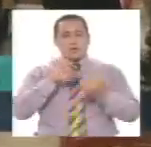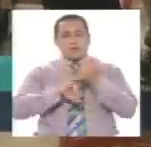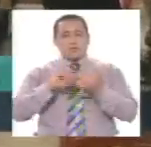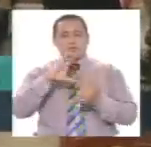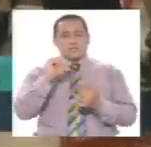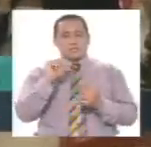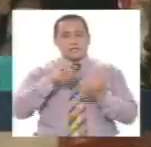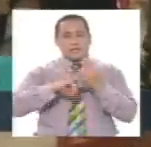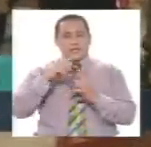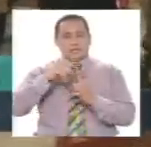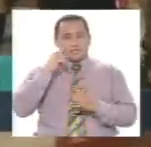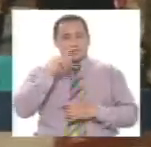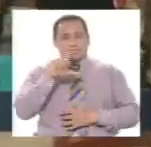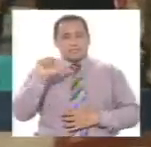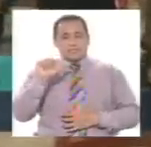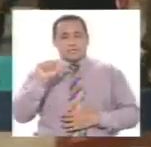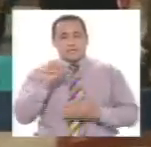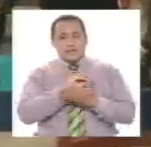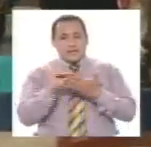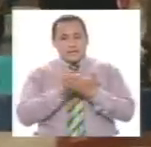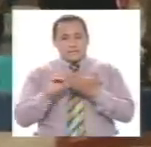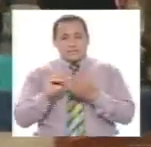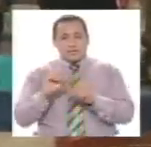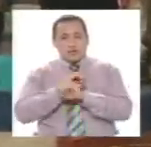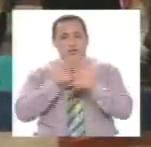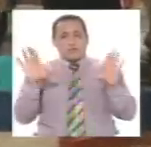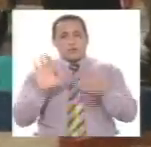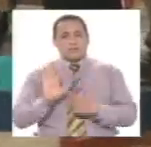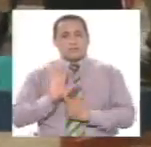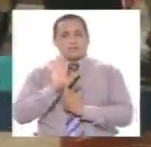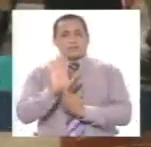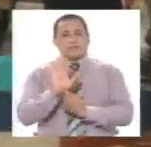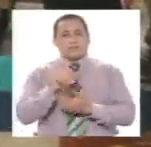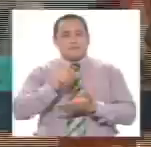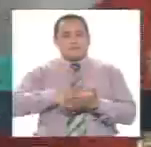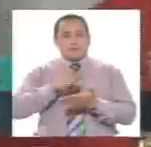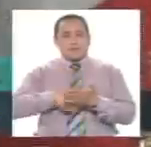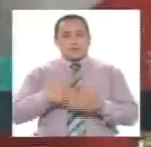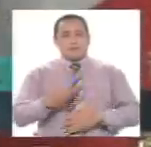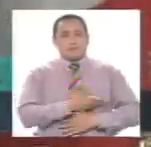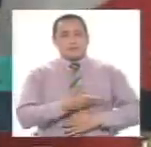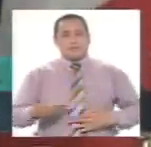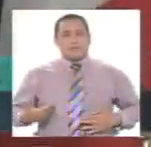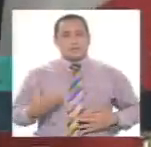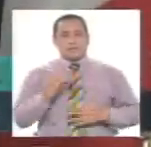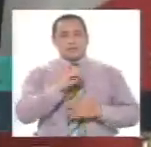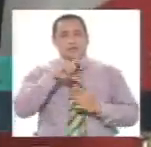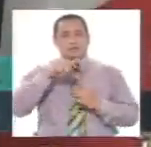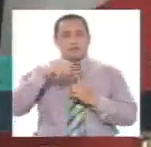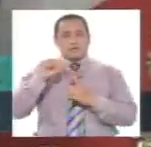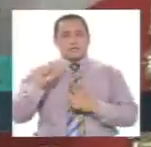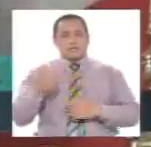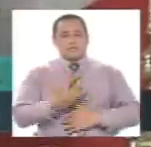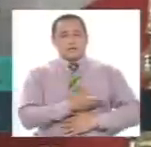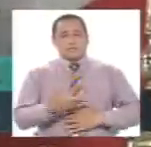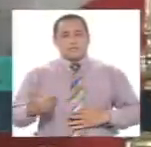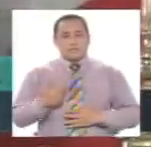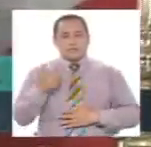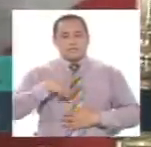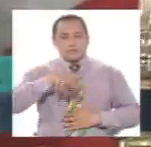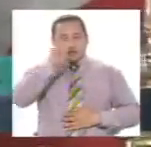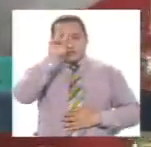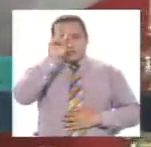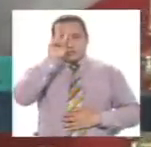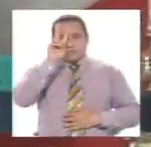Castilla Rubio. Regístrese, comuníquese y publíquese. Firma Ollanta Humala Tasso, presidente constitucional